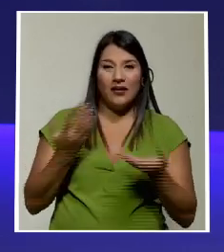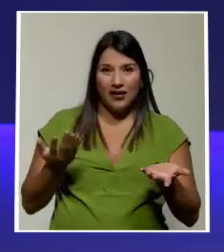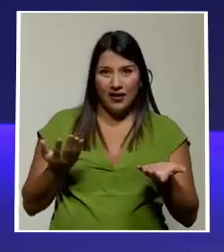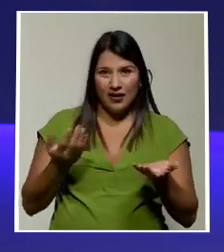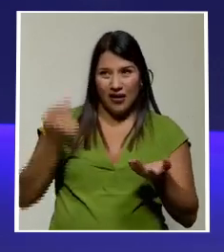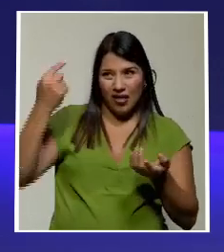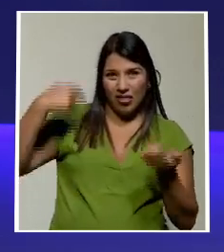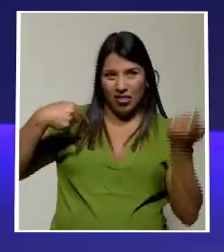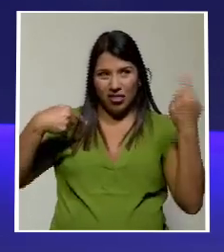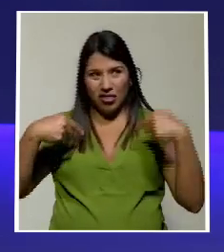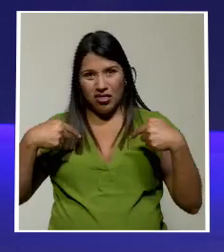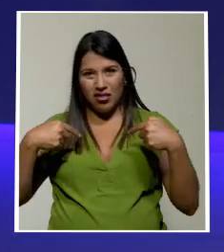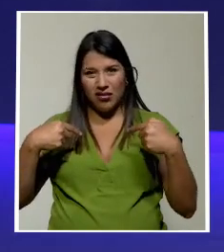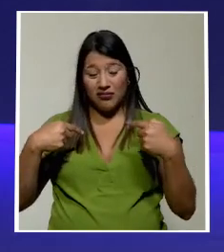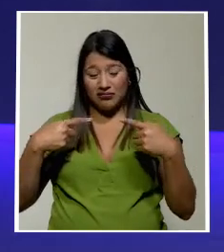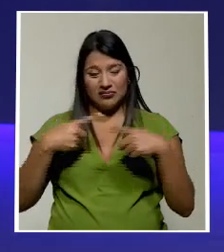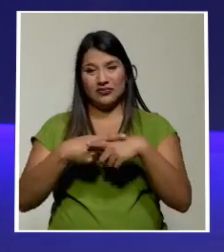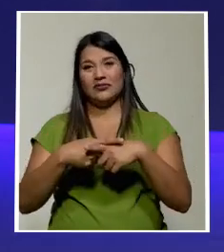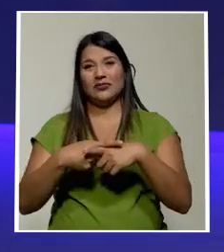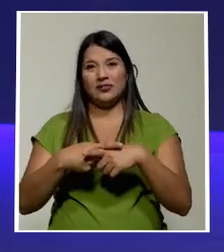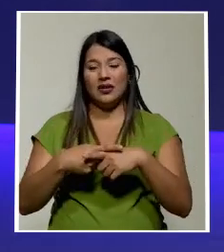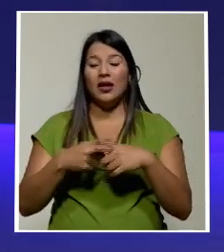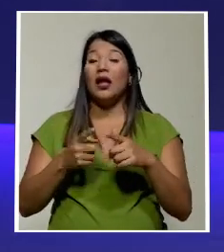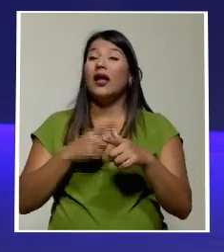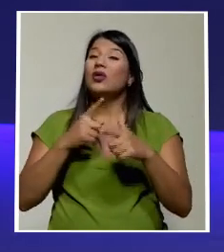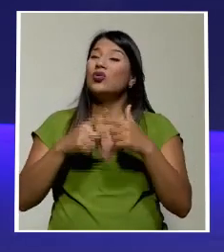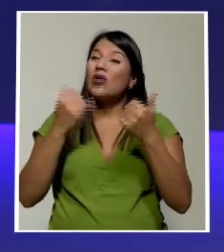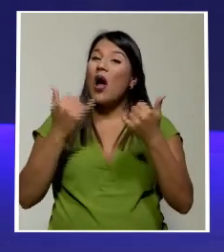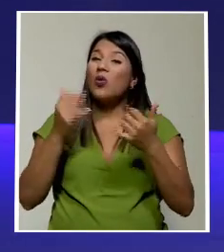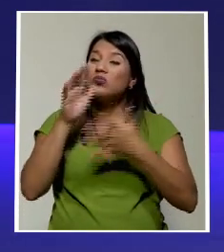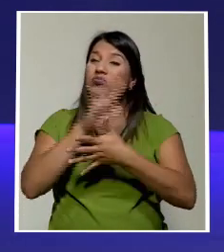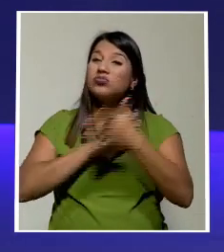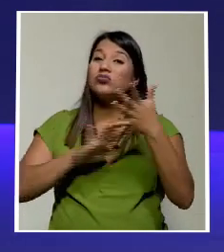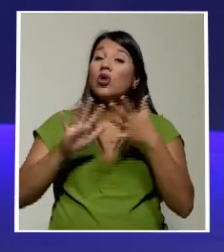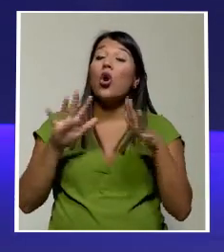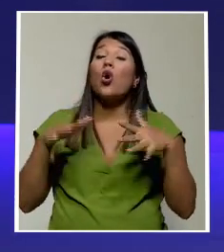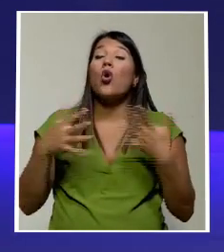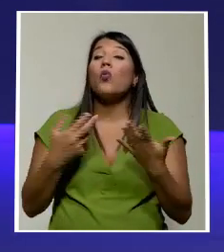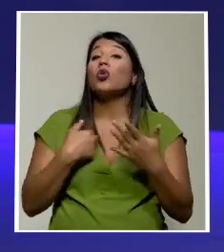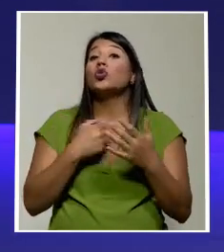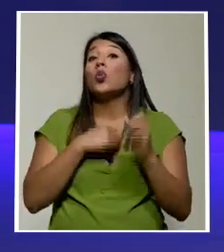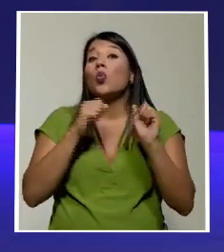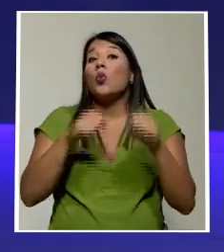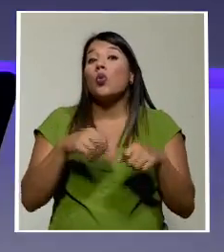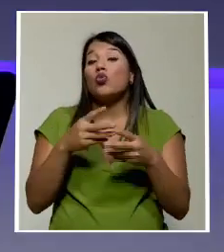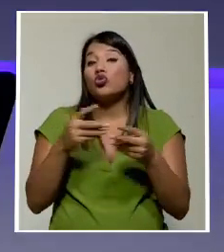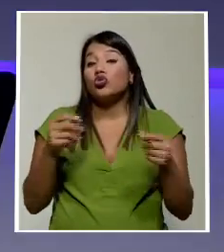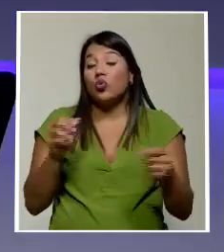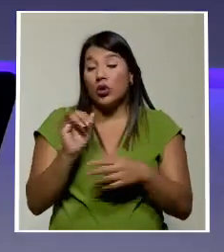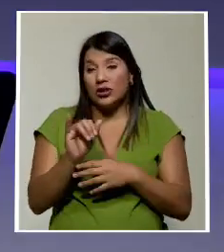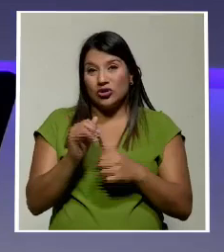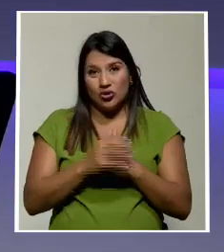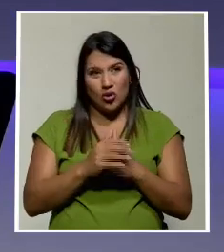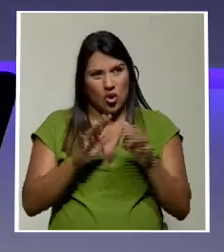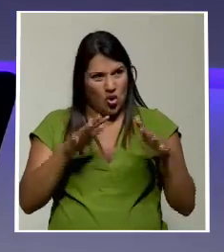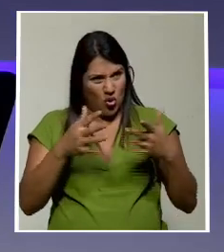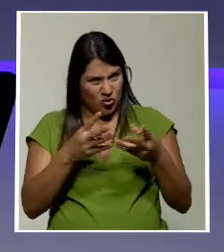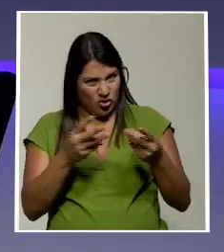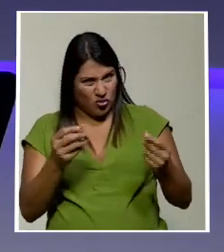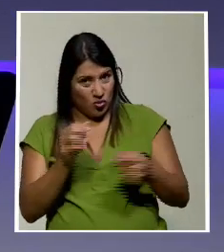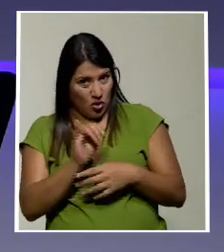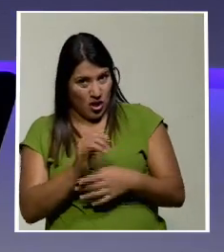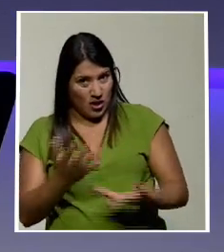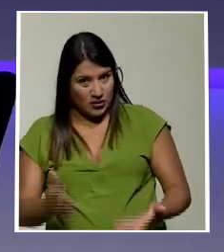hay una nebulosa de entonces cómo vamos a resolver todo esto. ¿Cómo se resuelve justamente todo esto?